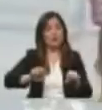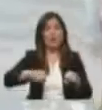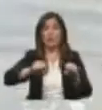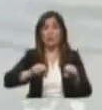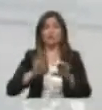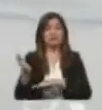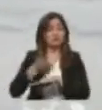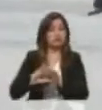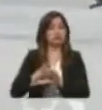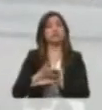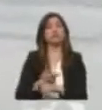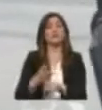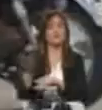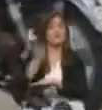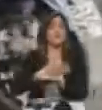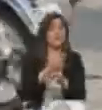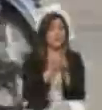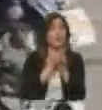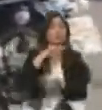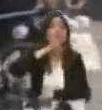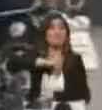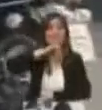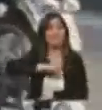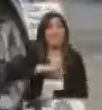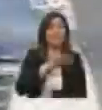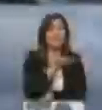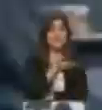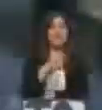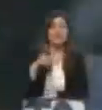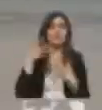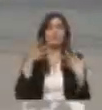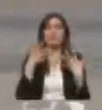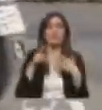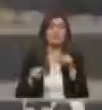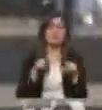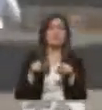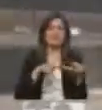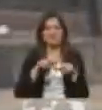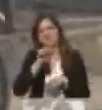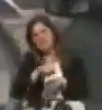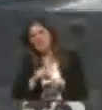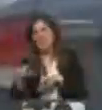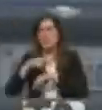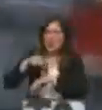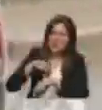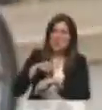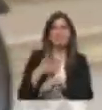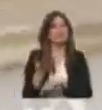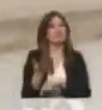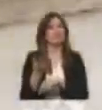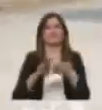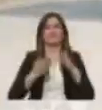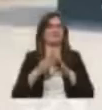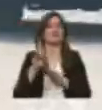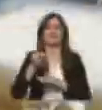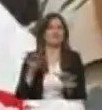a diferencia de la que dio resultado en Manta, que es todo o nada, aquí en Guayaquil es en algunos lugares, en algunas horas, y eso según la comunidad